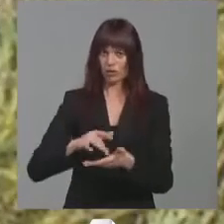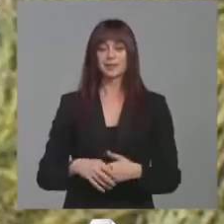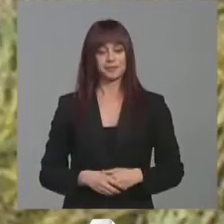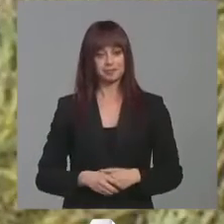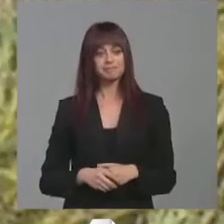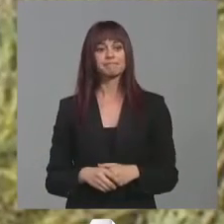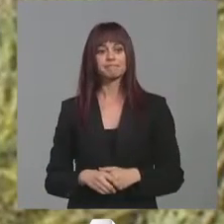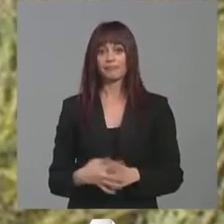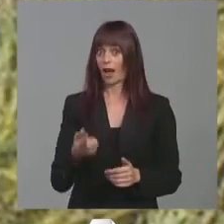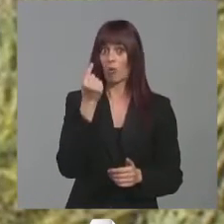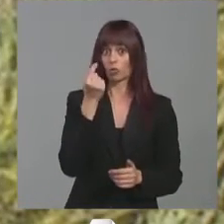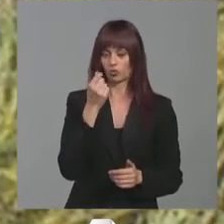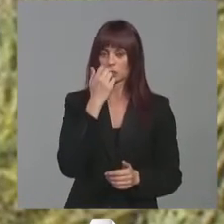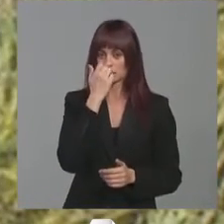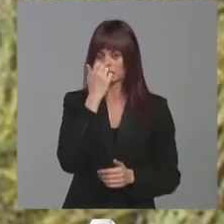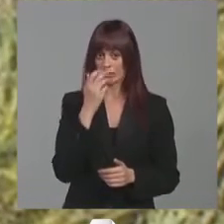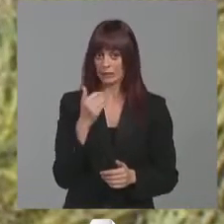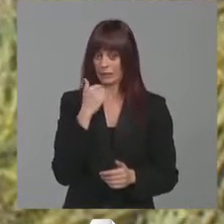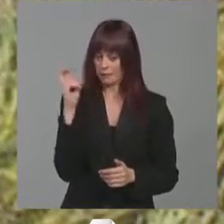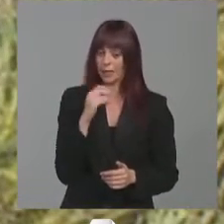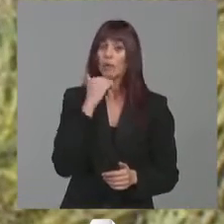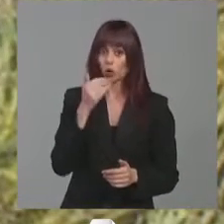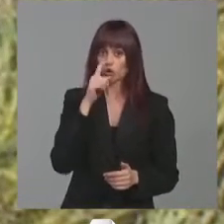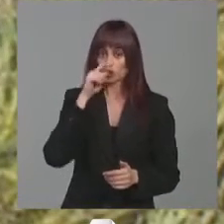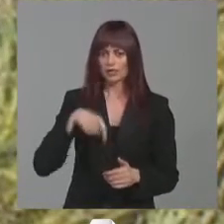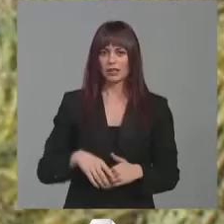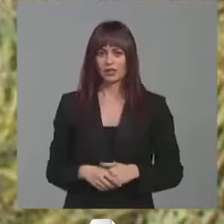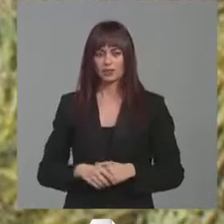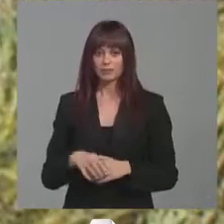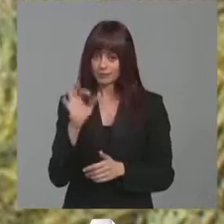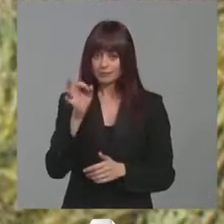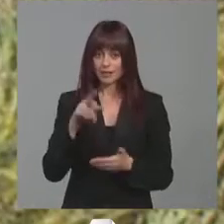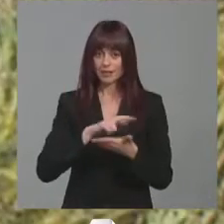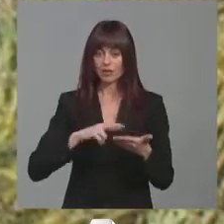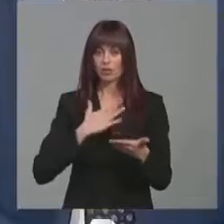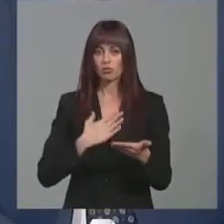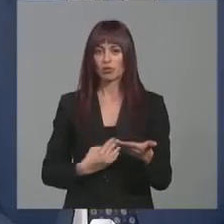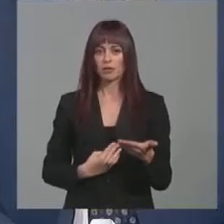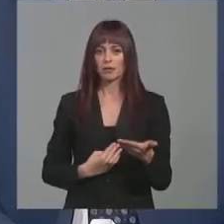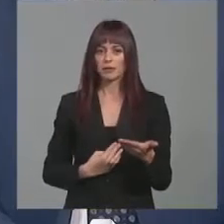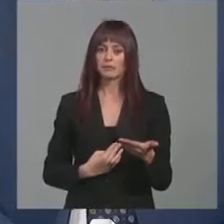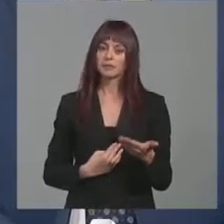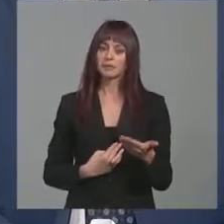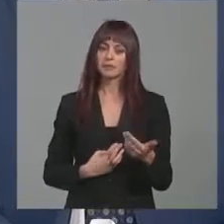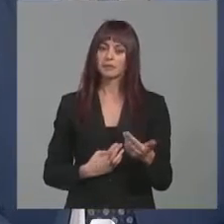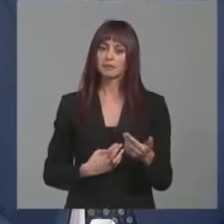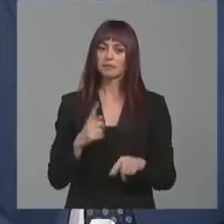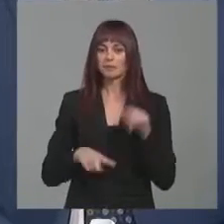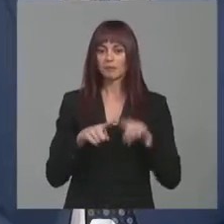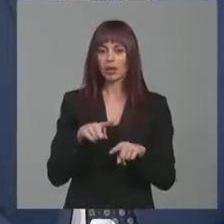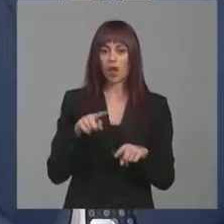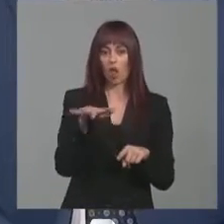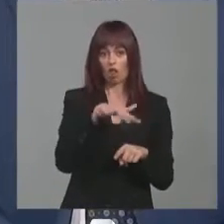está a puntito de de sí Y es cierto que que la región de murcia Bueno pues hay algunos municipios puntos